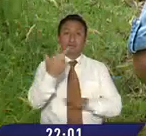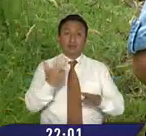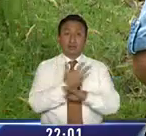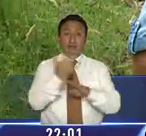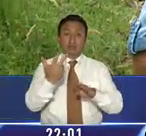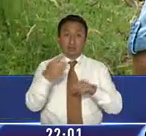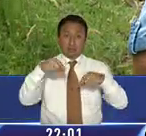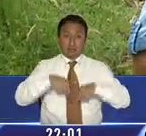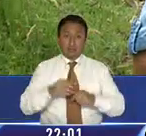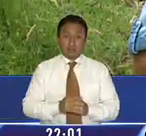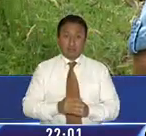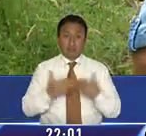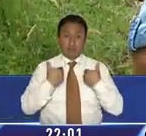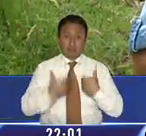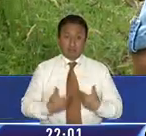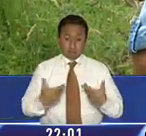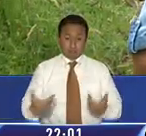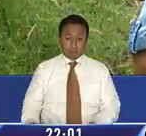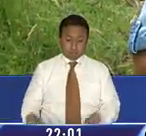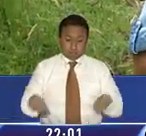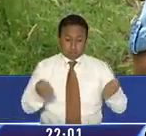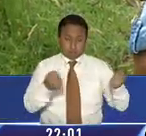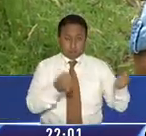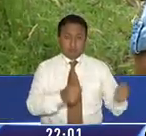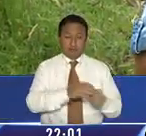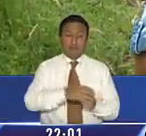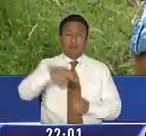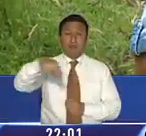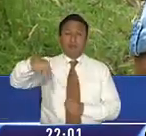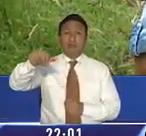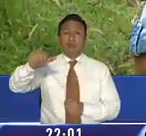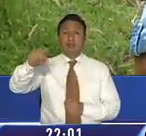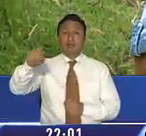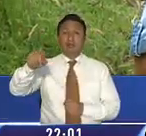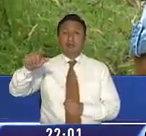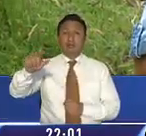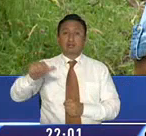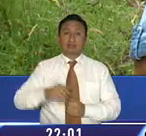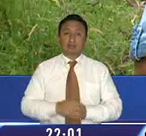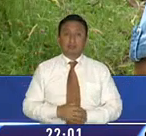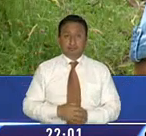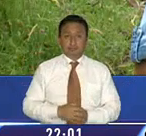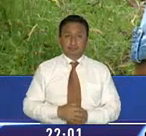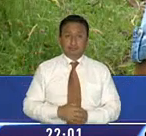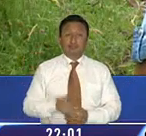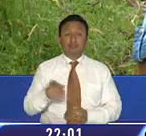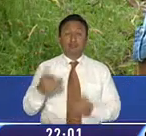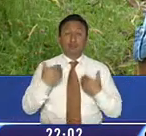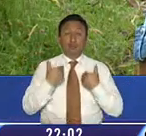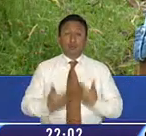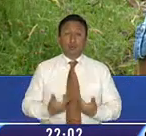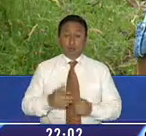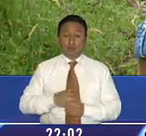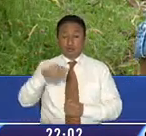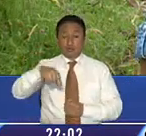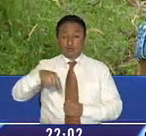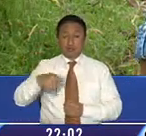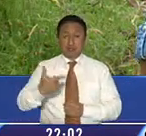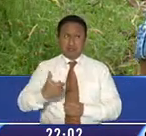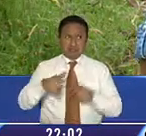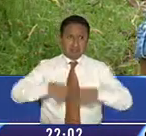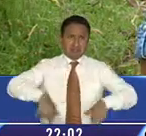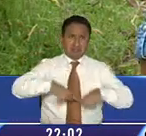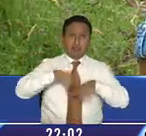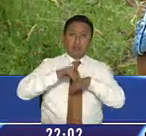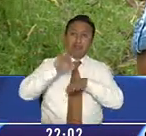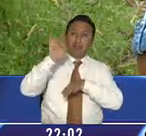el levantamiento del cuerpo de Miguel Ángel Nazareno, más conocido como Don Nasa. Los restos fueron abandonados en una especie